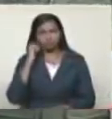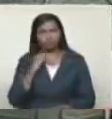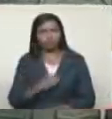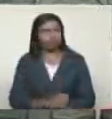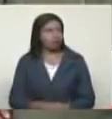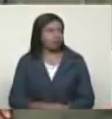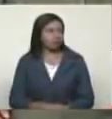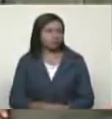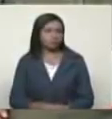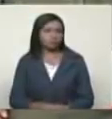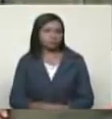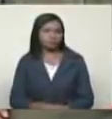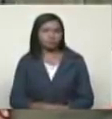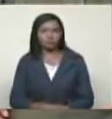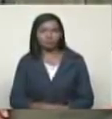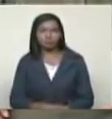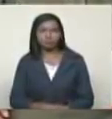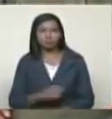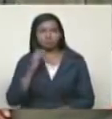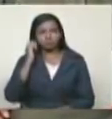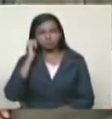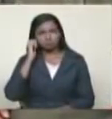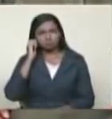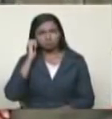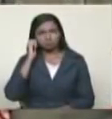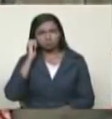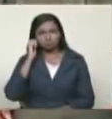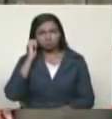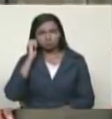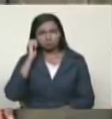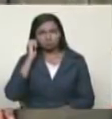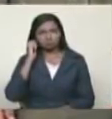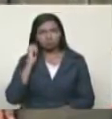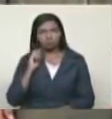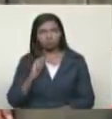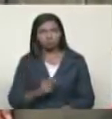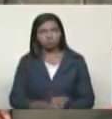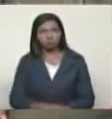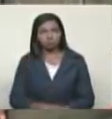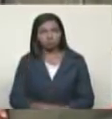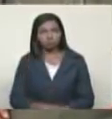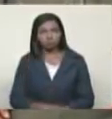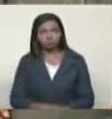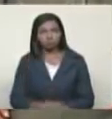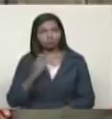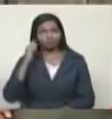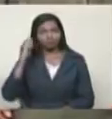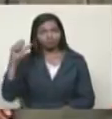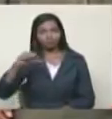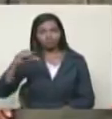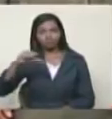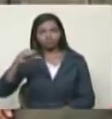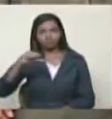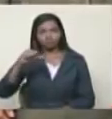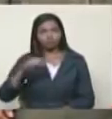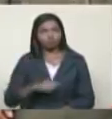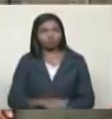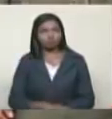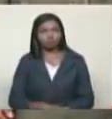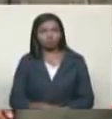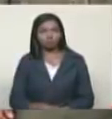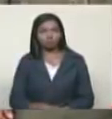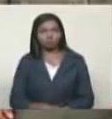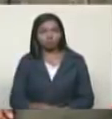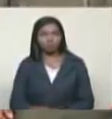nosotros, a la Fuerza Armada Nacional Bolivariana. Les digo, denle gracias a Dios que en esta vida tendrían